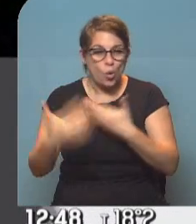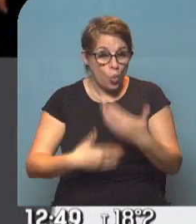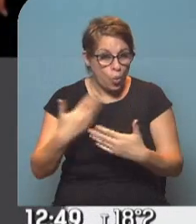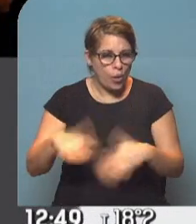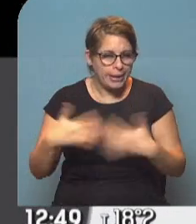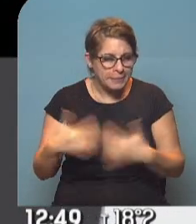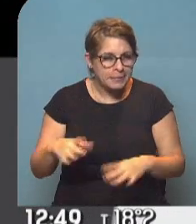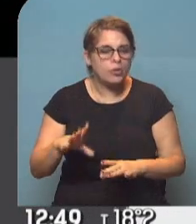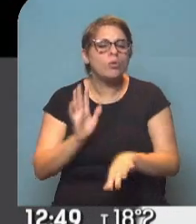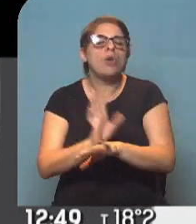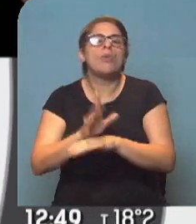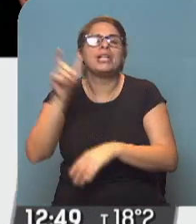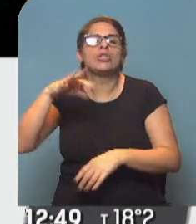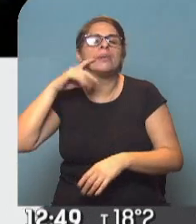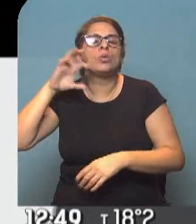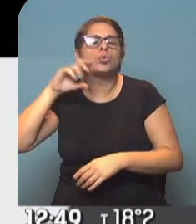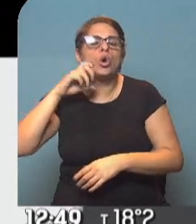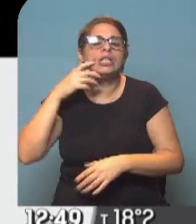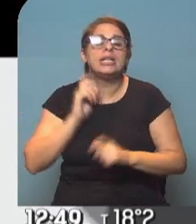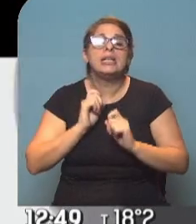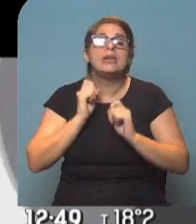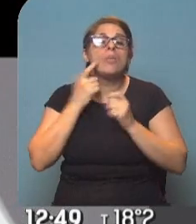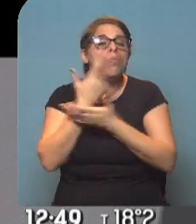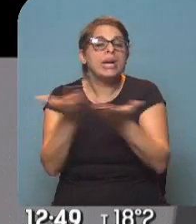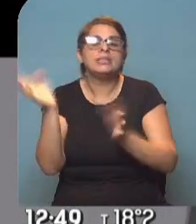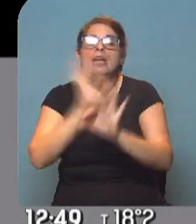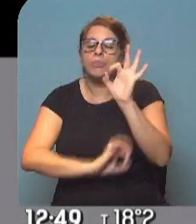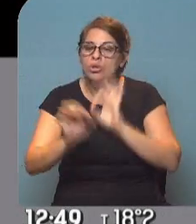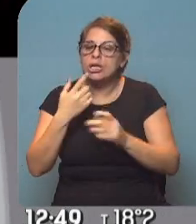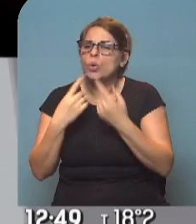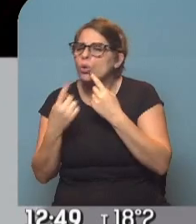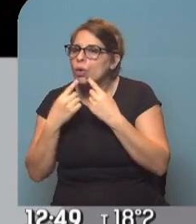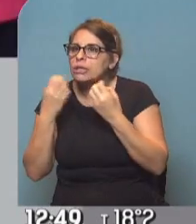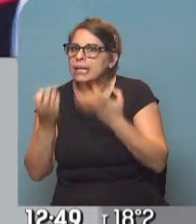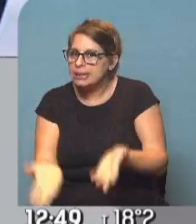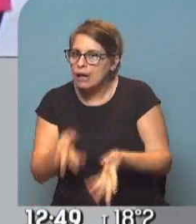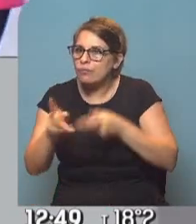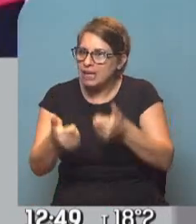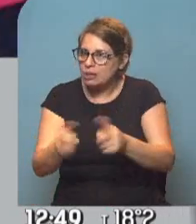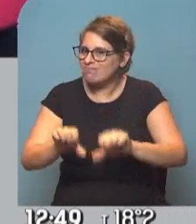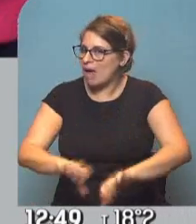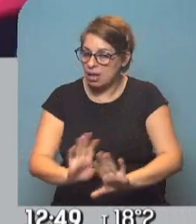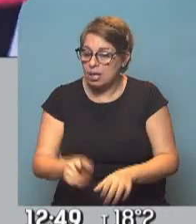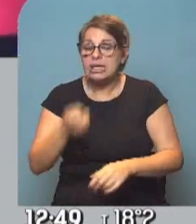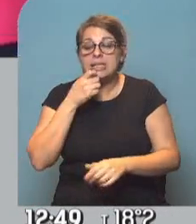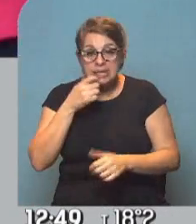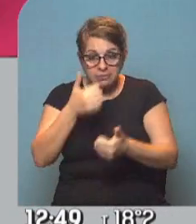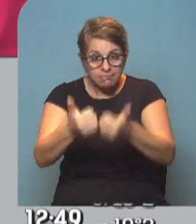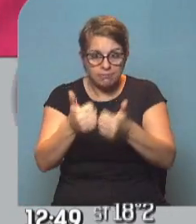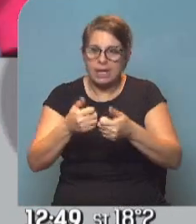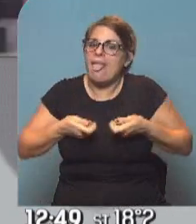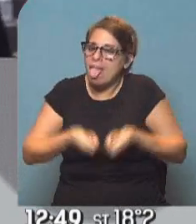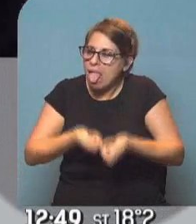de Berlusconi Lanzo un proyecto, hago una encuesta y veo si funciona. Si funciona, insisto,